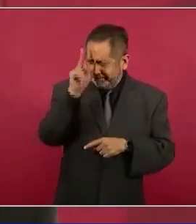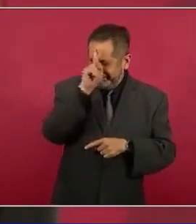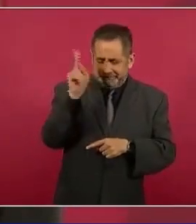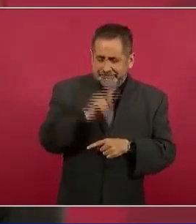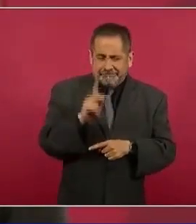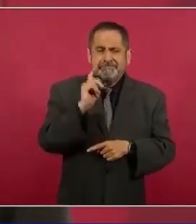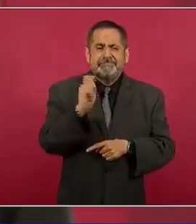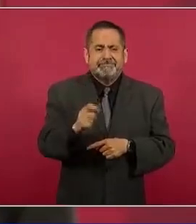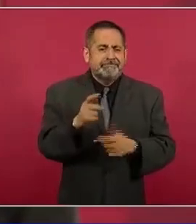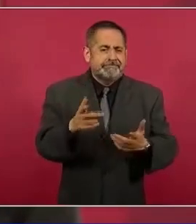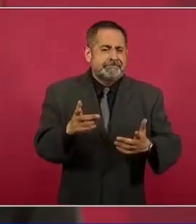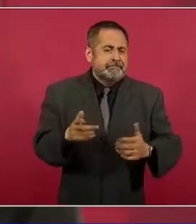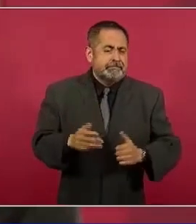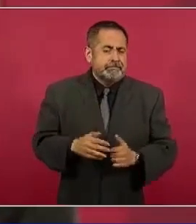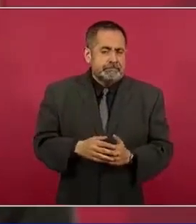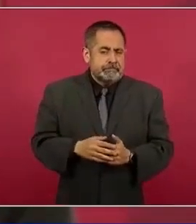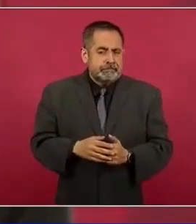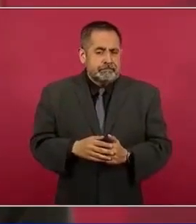no